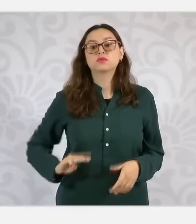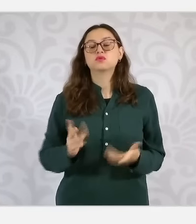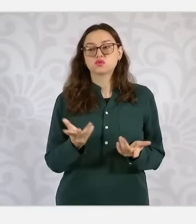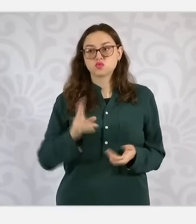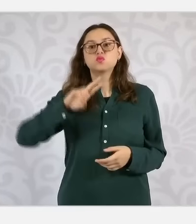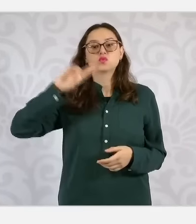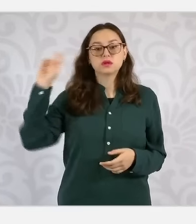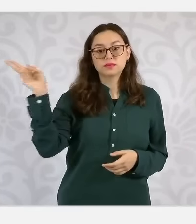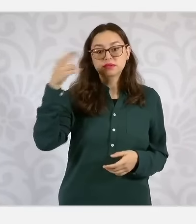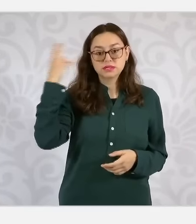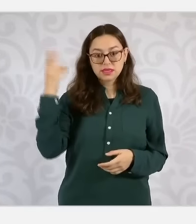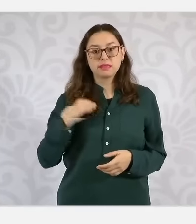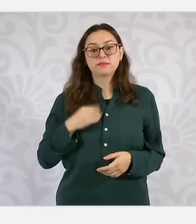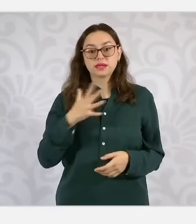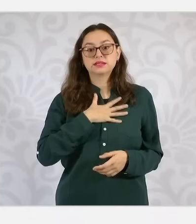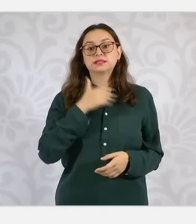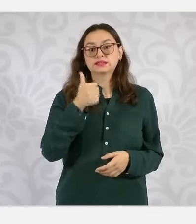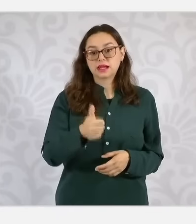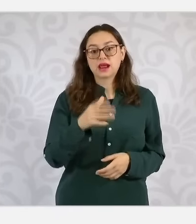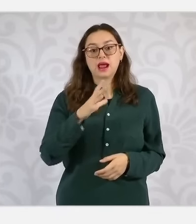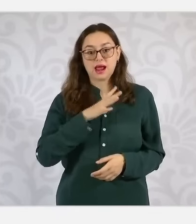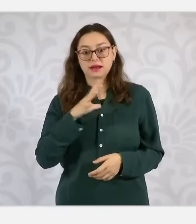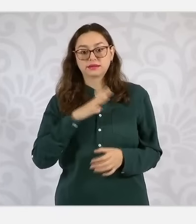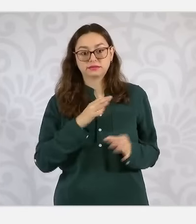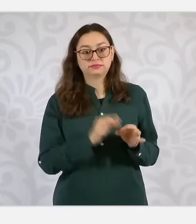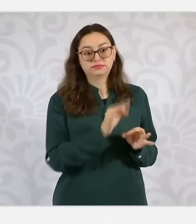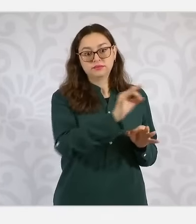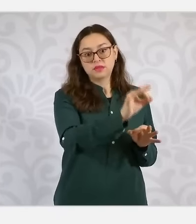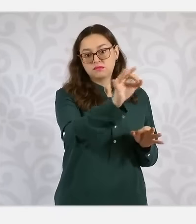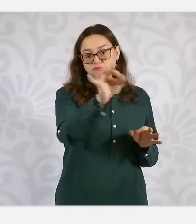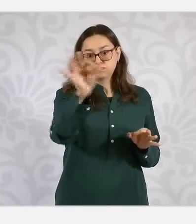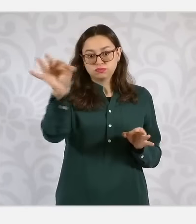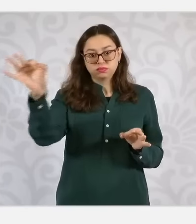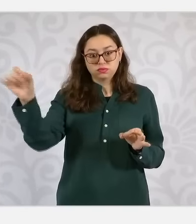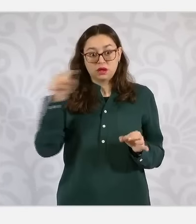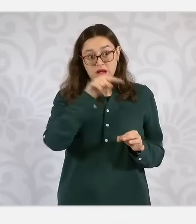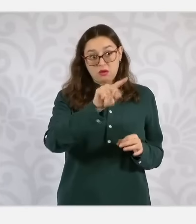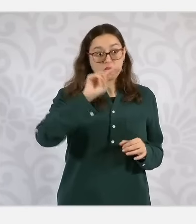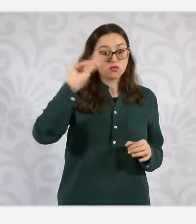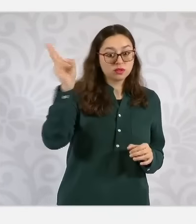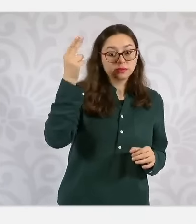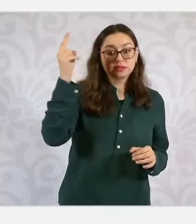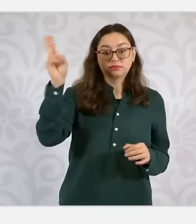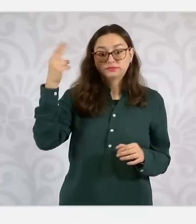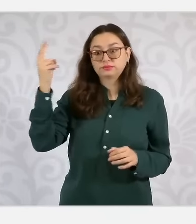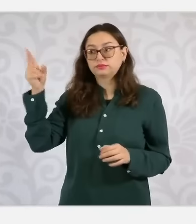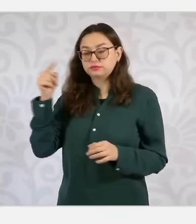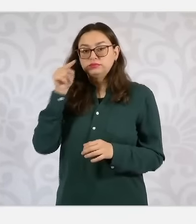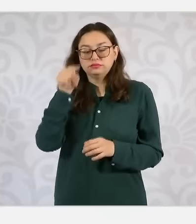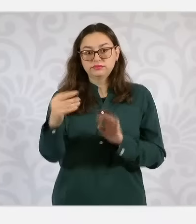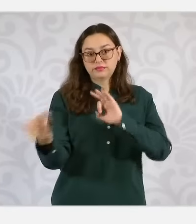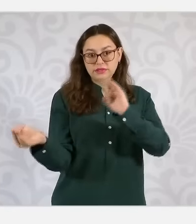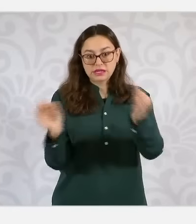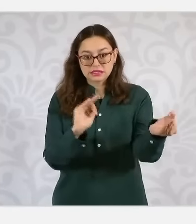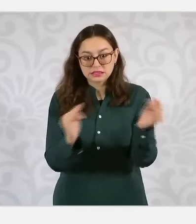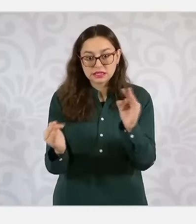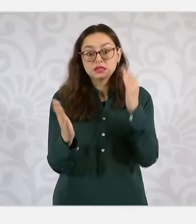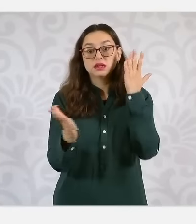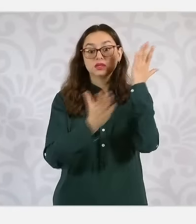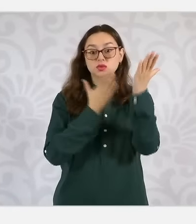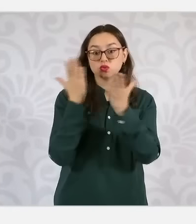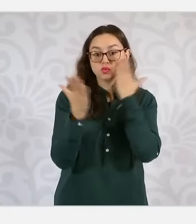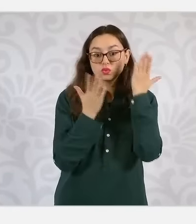el Bienestar, porque para al menos un estudiante de cada uno de esos municipios está estudiando su carrera con nosotros. Son